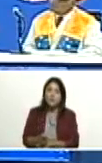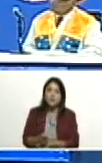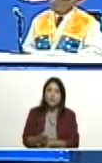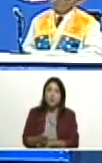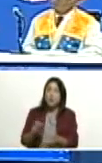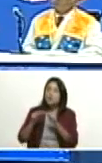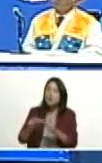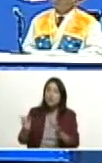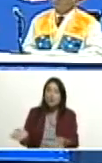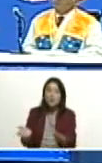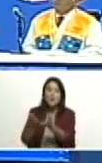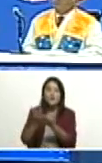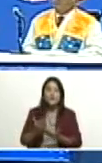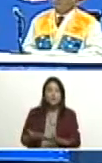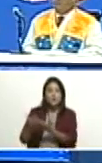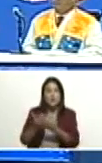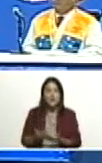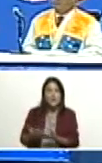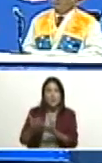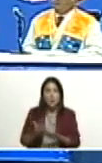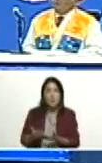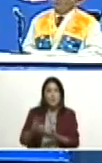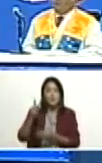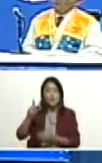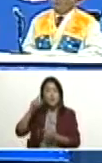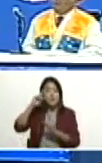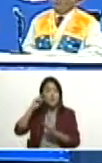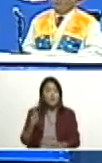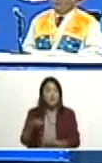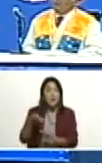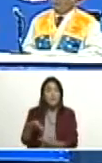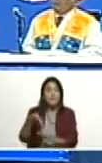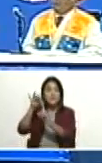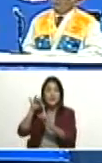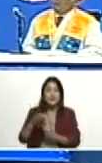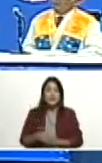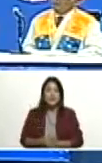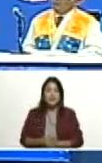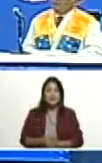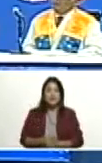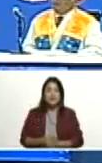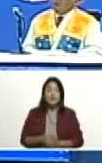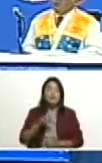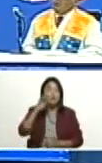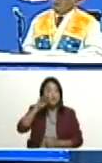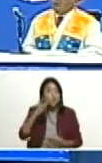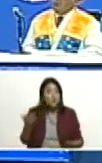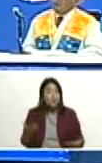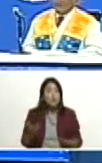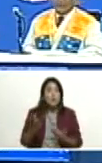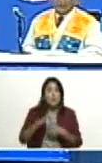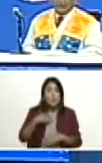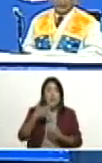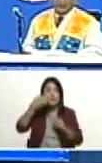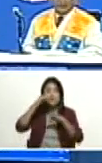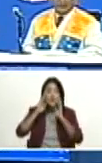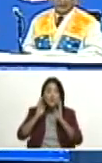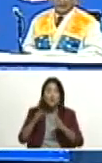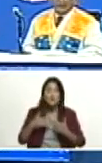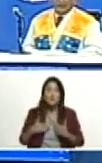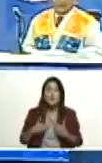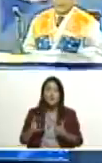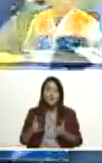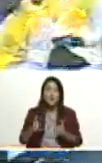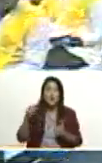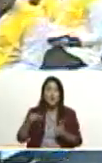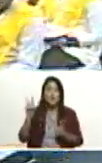sigan estudiando para que sean especialistas del futuro, para atender la salud pública venezolana, y